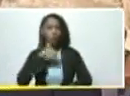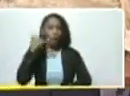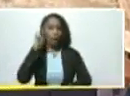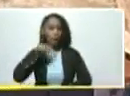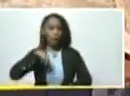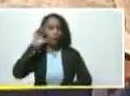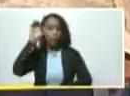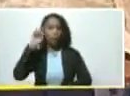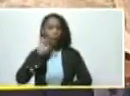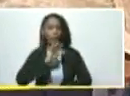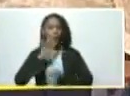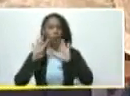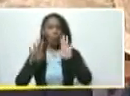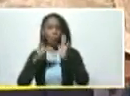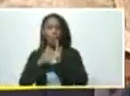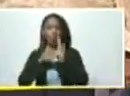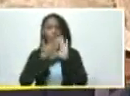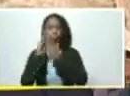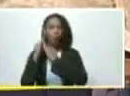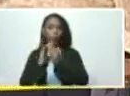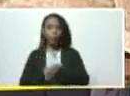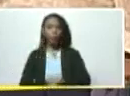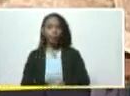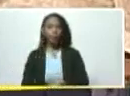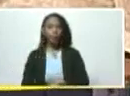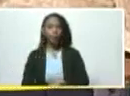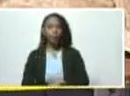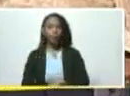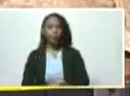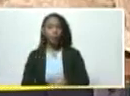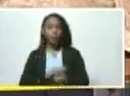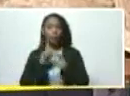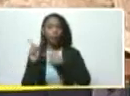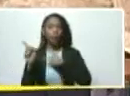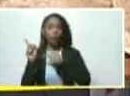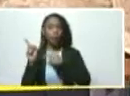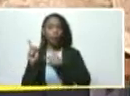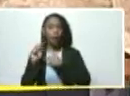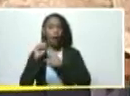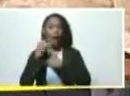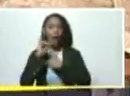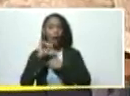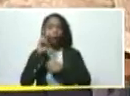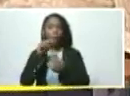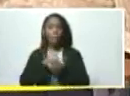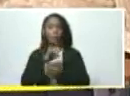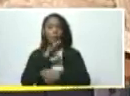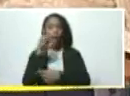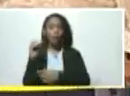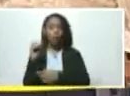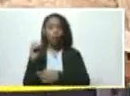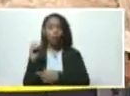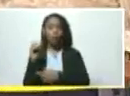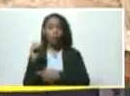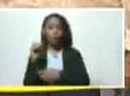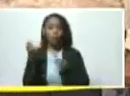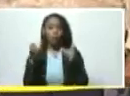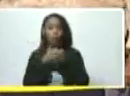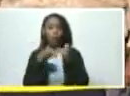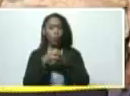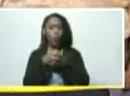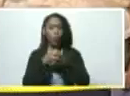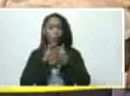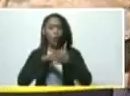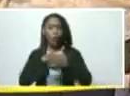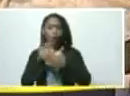país unas 49.000 comunidades. De esas hay unos 2.500 segmentos censales. Por un lado, la